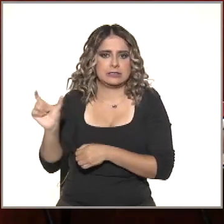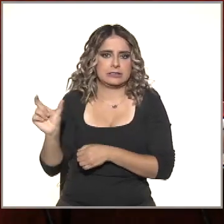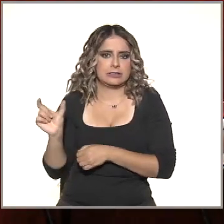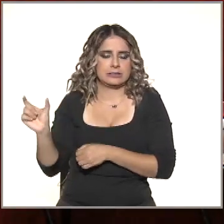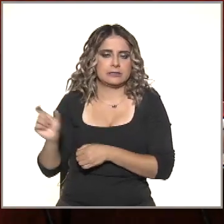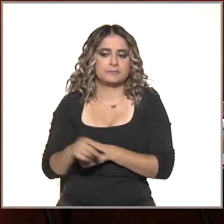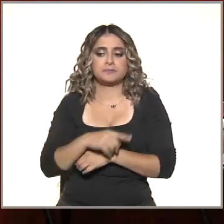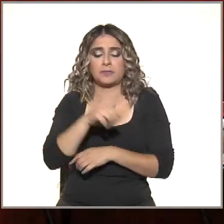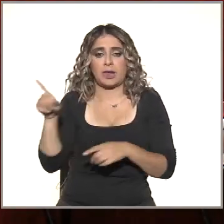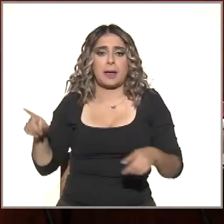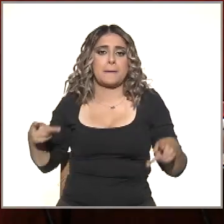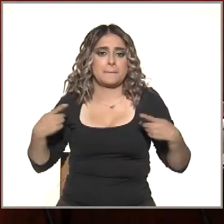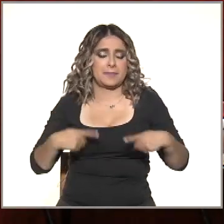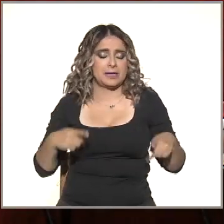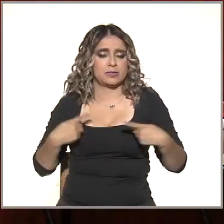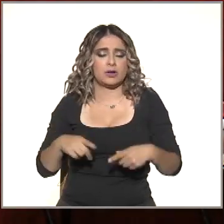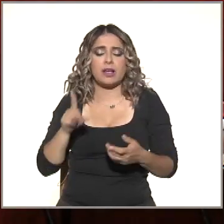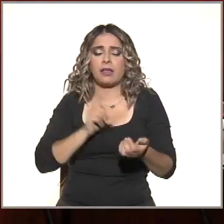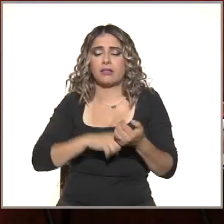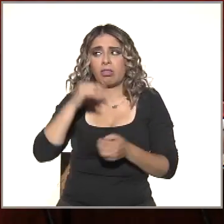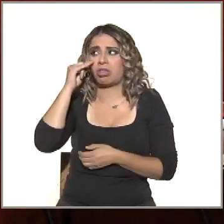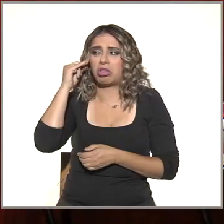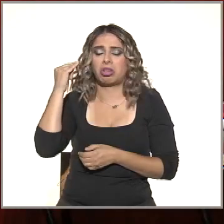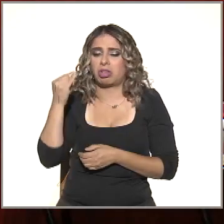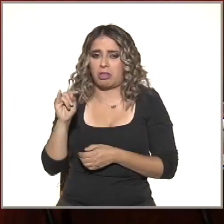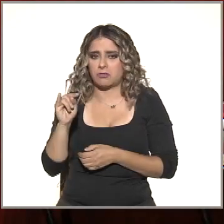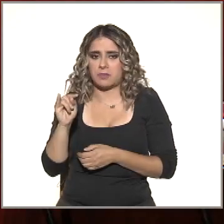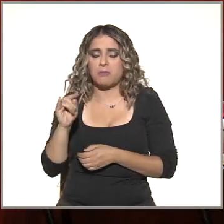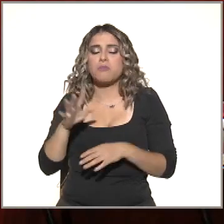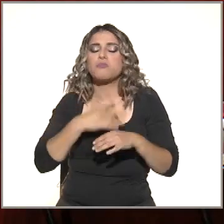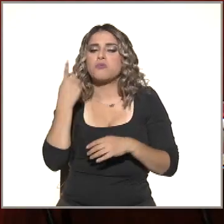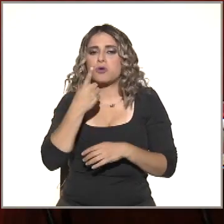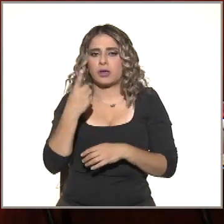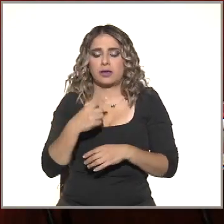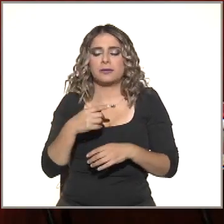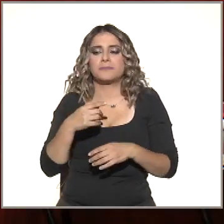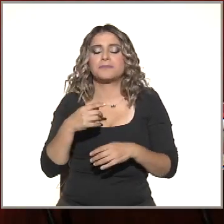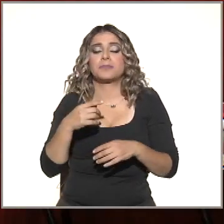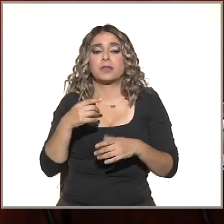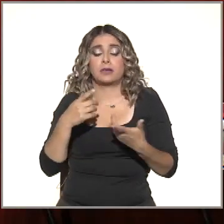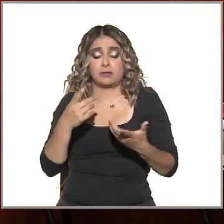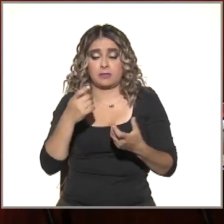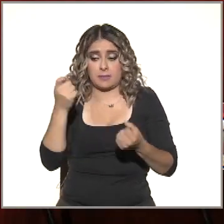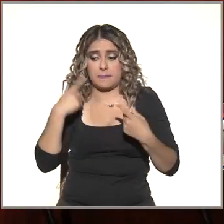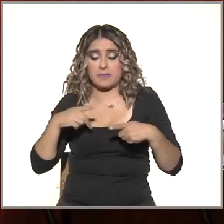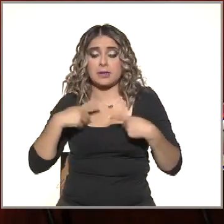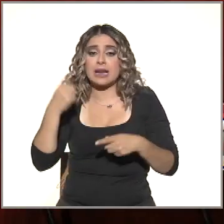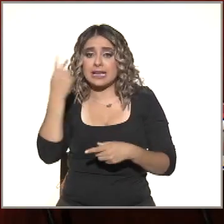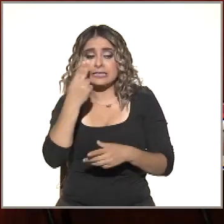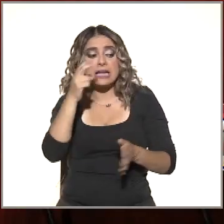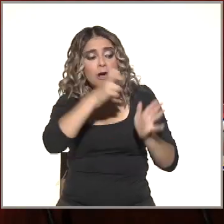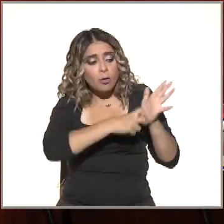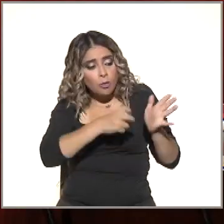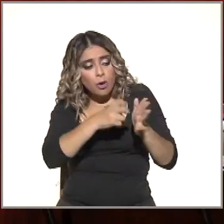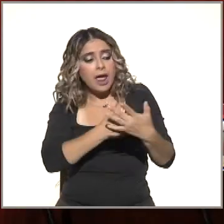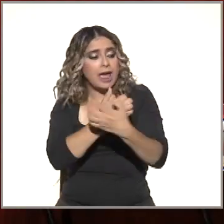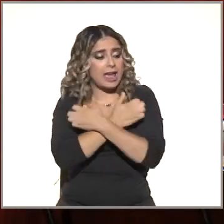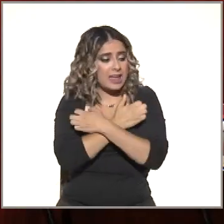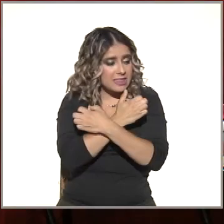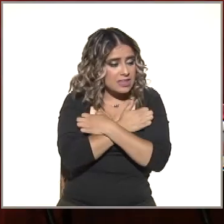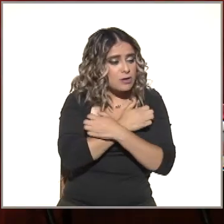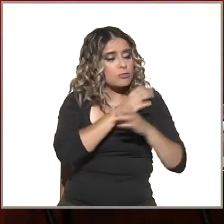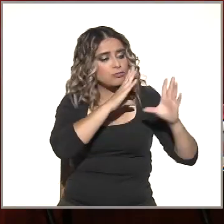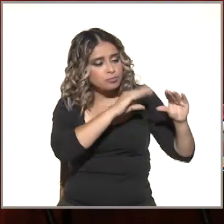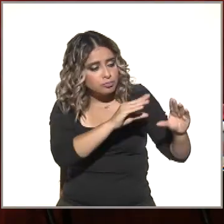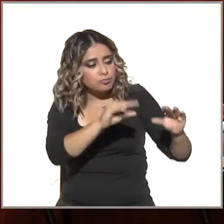La gente no se da cuenta de que aquello que necesitamos corregir y educar es respetar